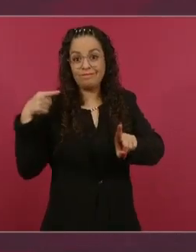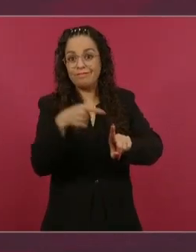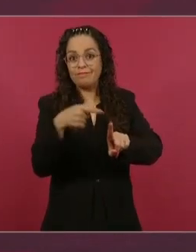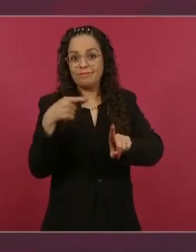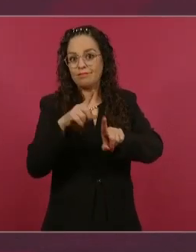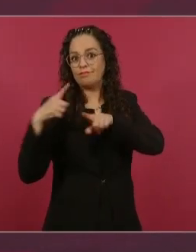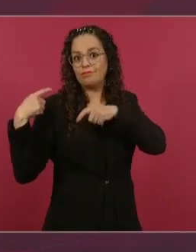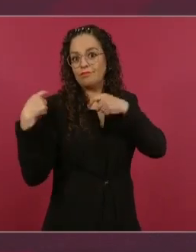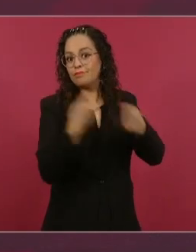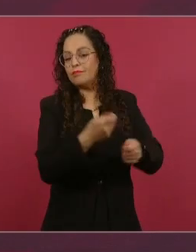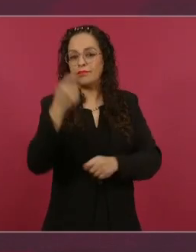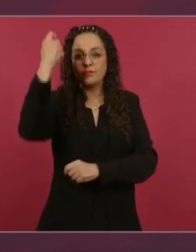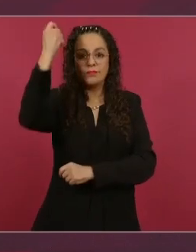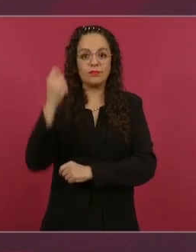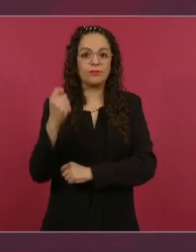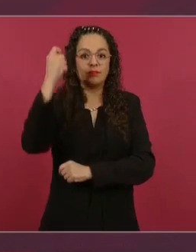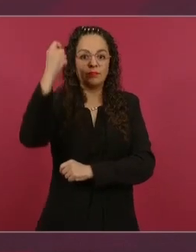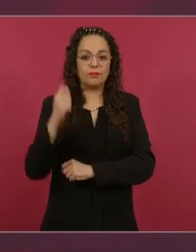Pues ahí